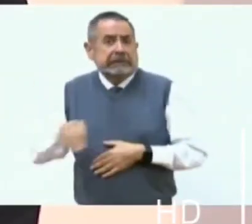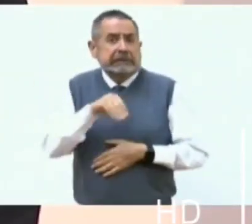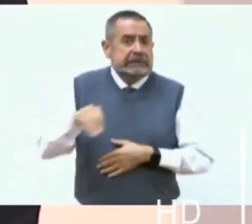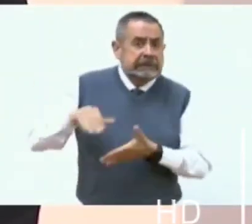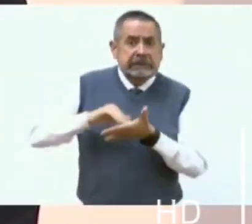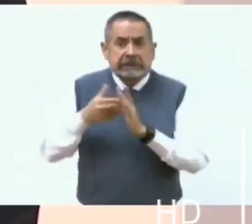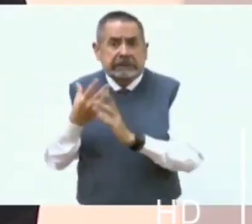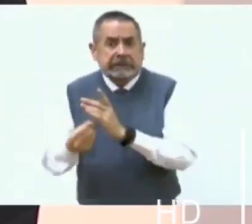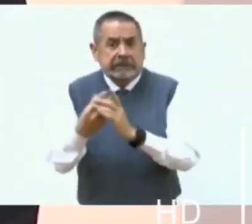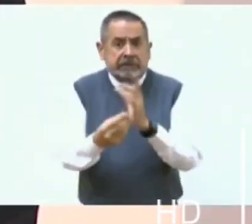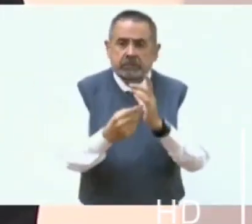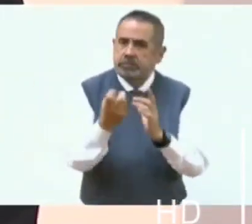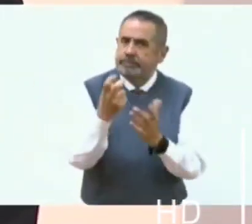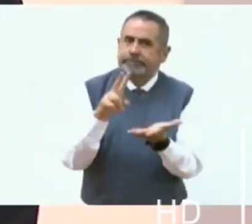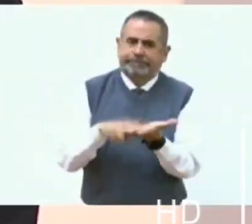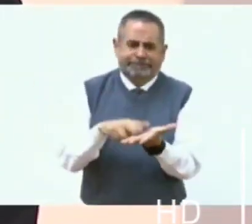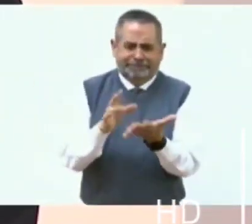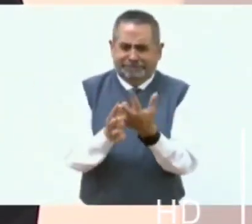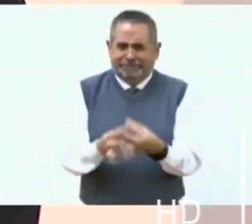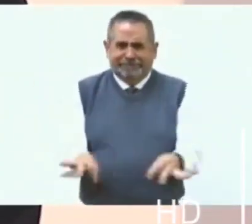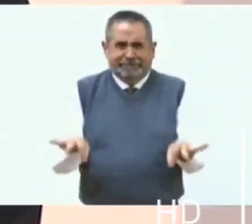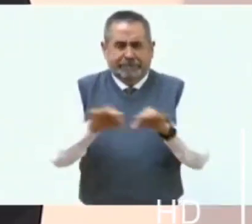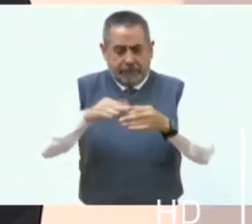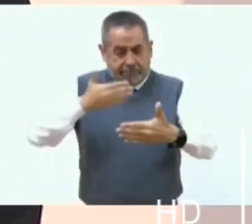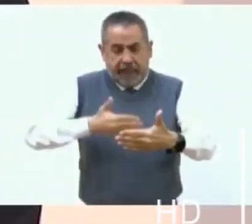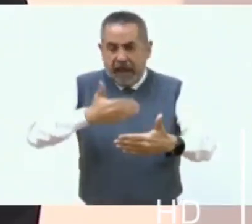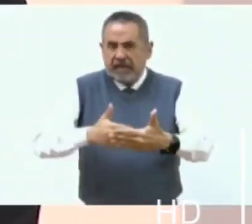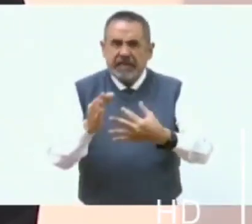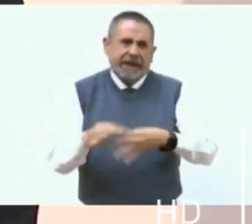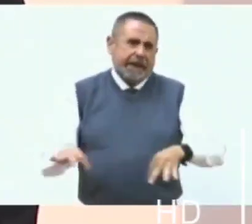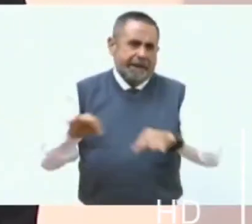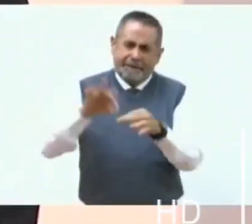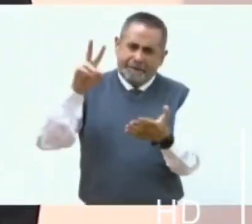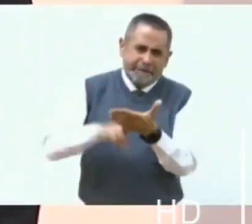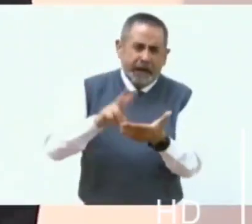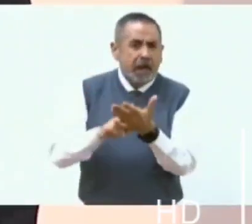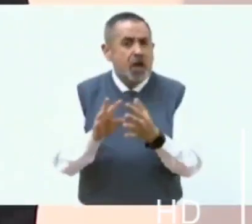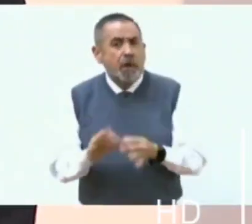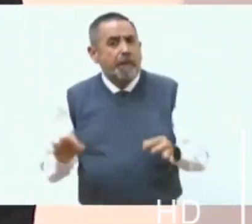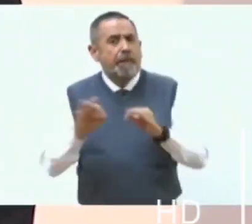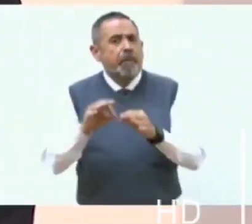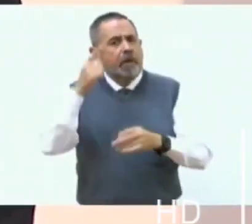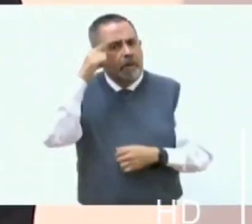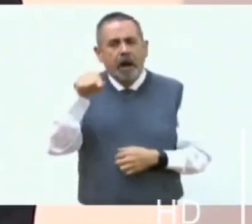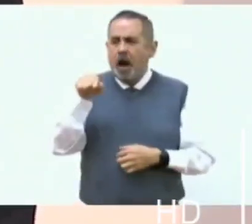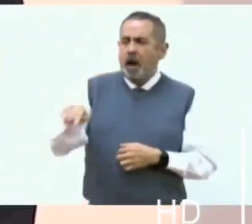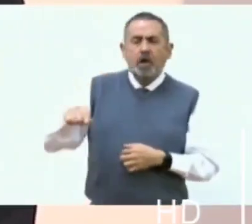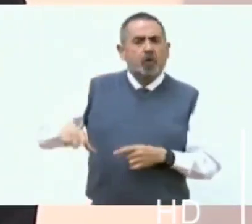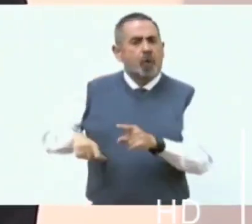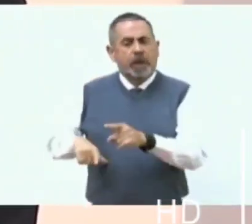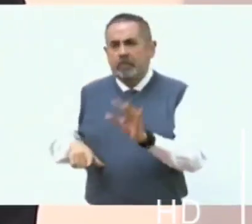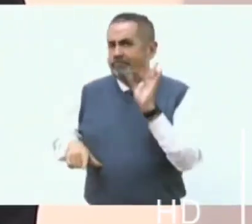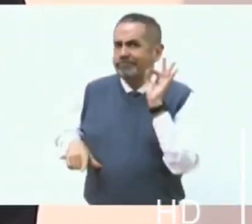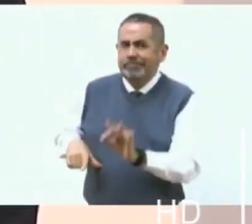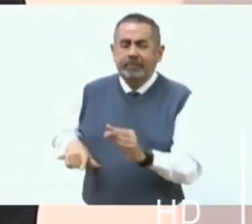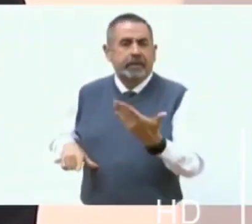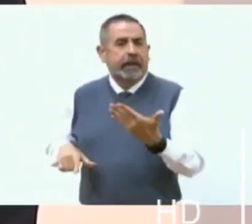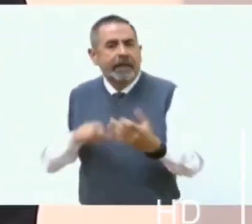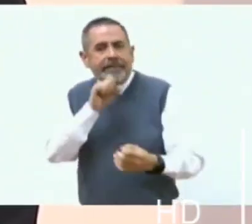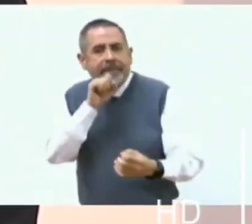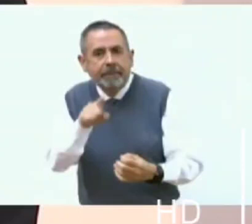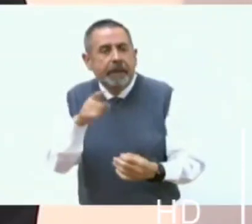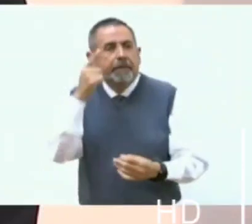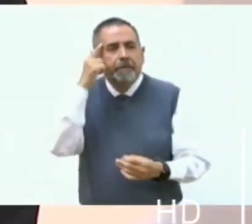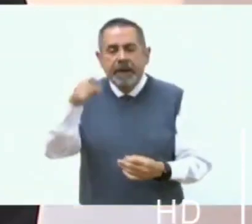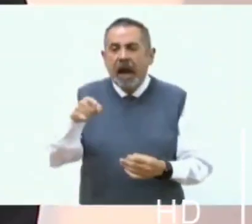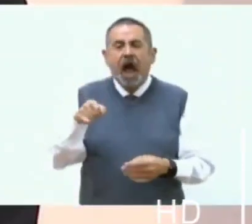documentos del archivo no solo conformaron la base jurídica para la actuación del gobierno, sino también